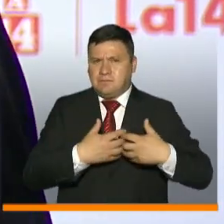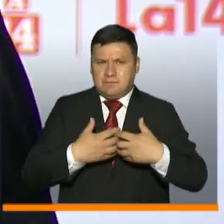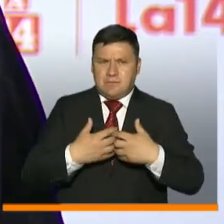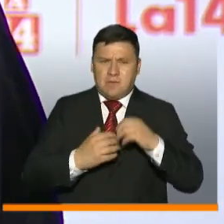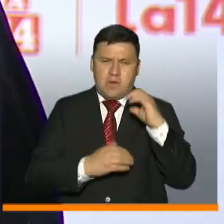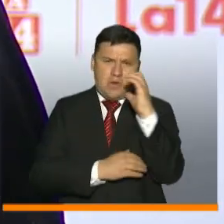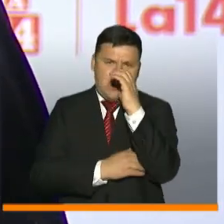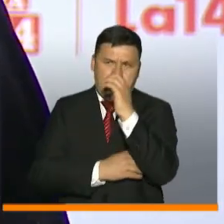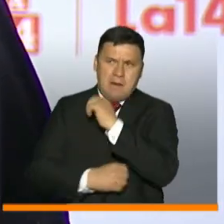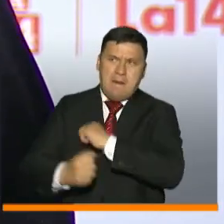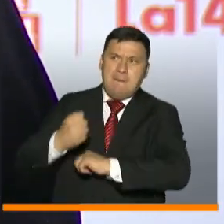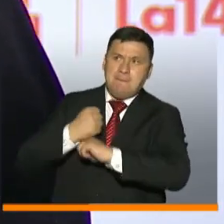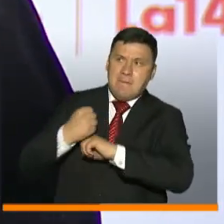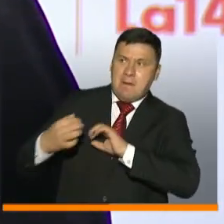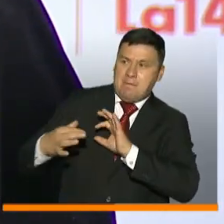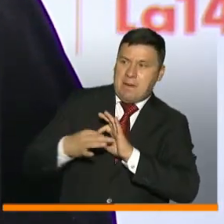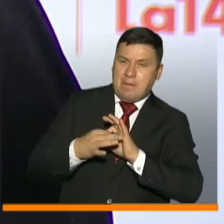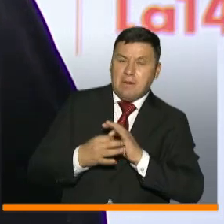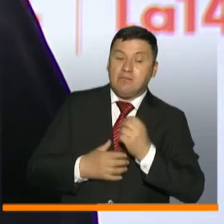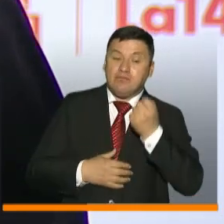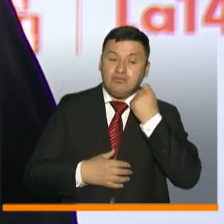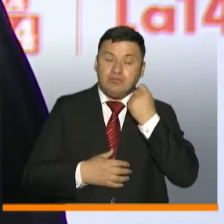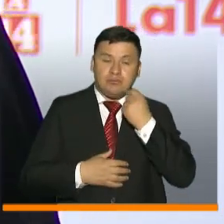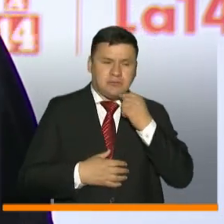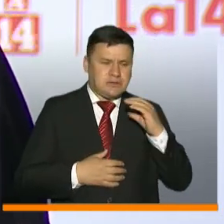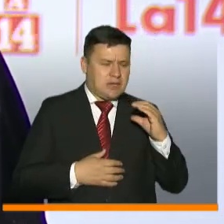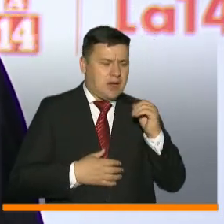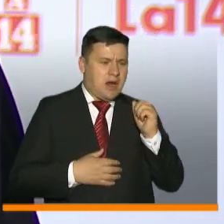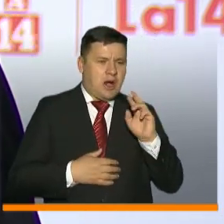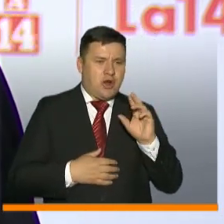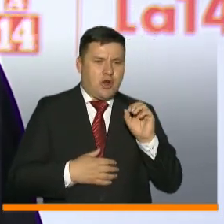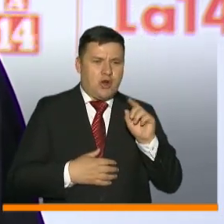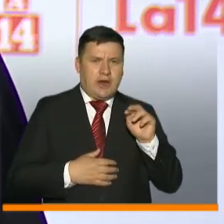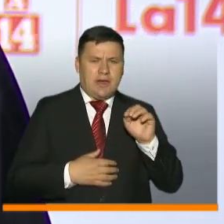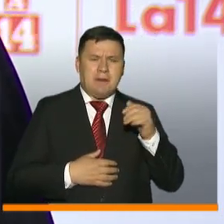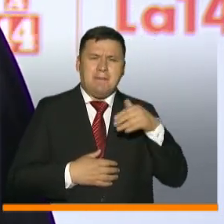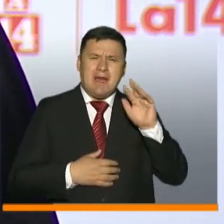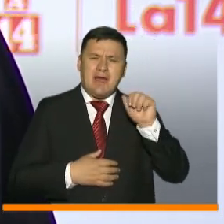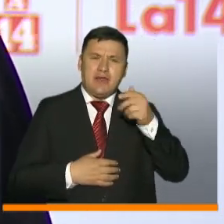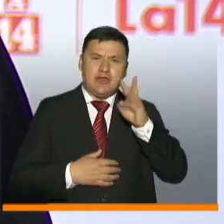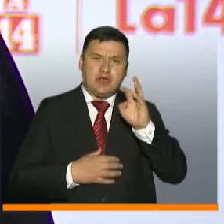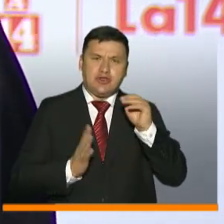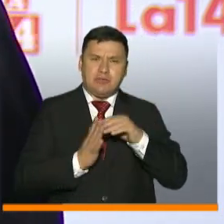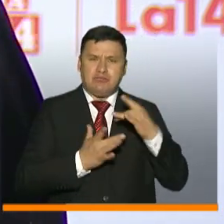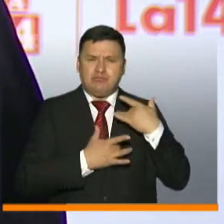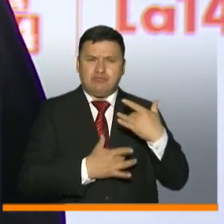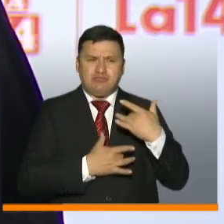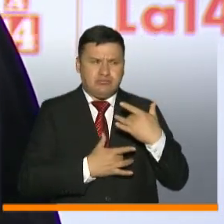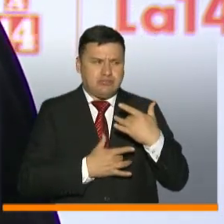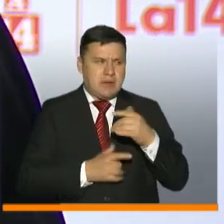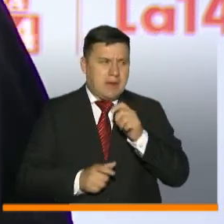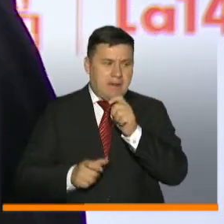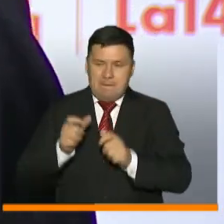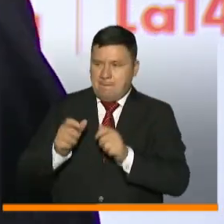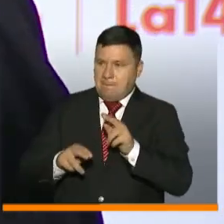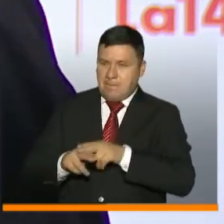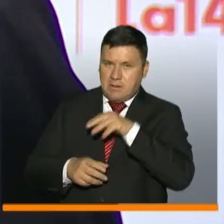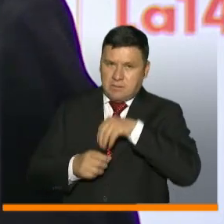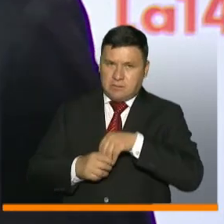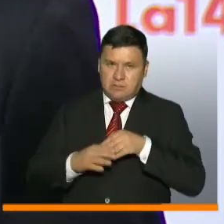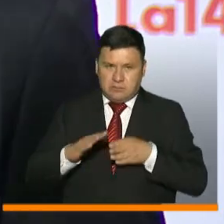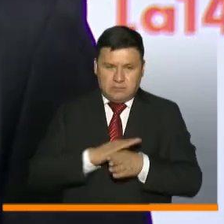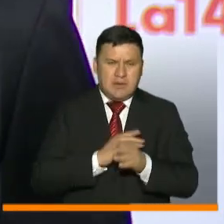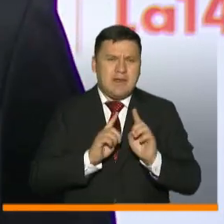de los colombianos que se han unido a la campaña. Hace un rato Carolina nos hablaba de más de 18.000 donantes entre personas naturales que entran